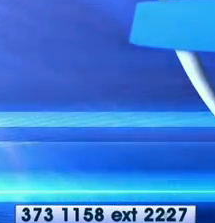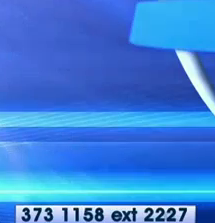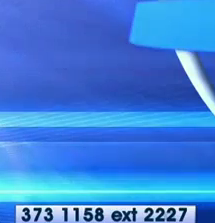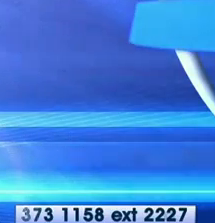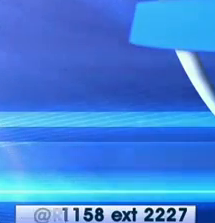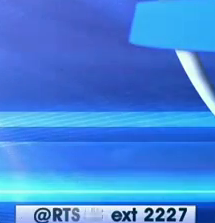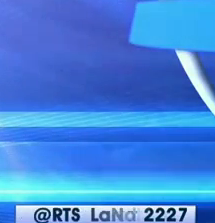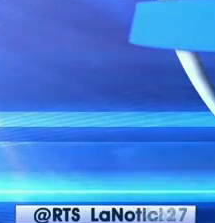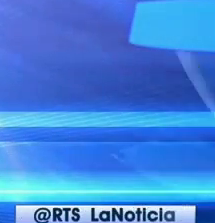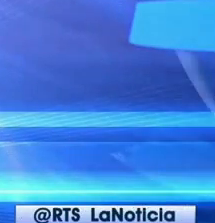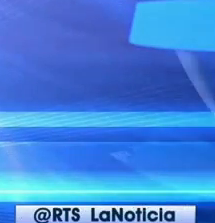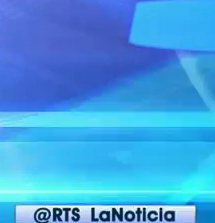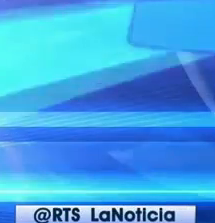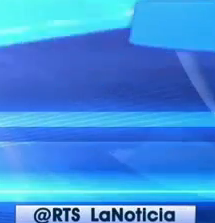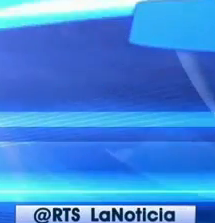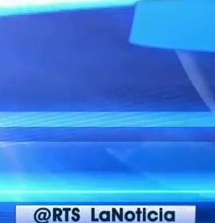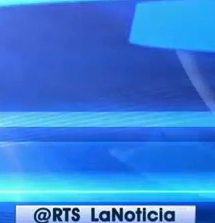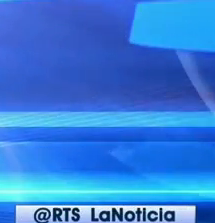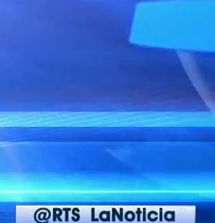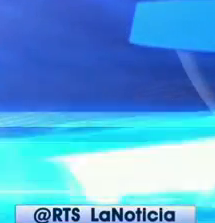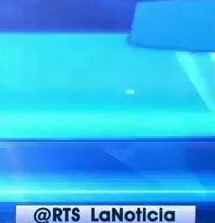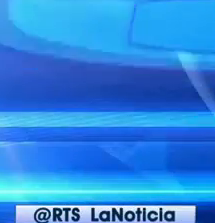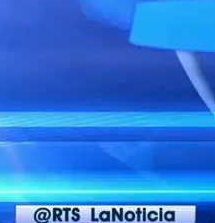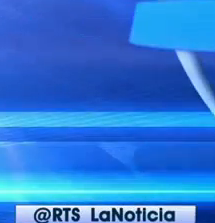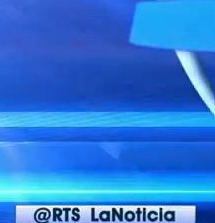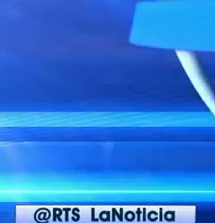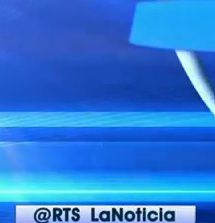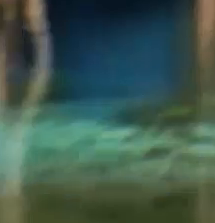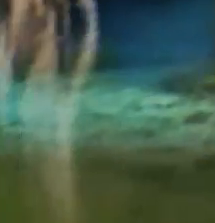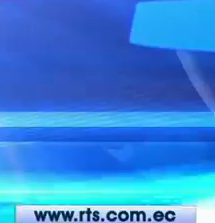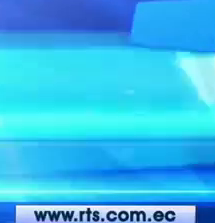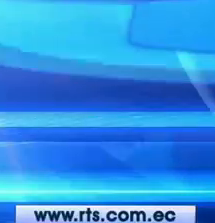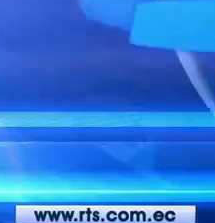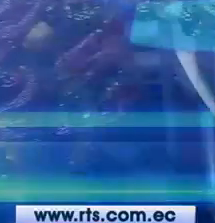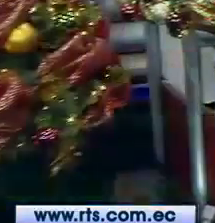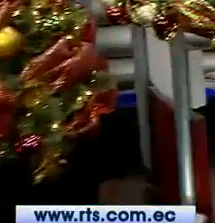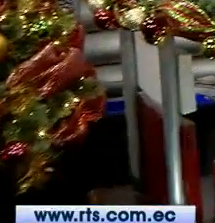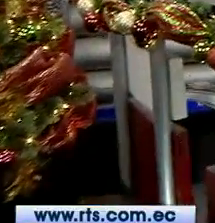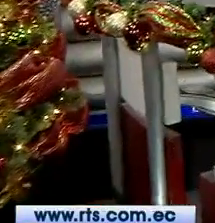comunidad. La comunidad. En la mañana y en la noche a nivel.